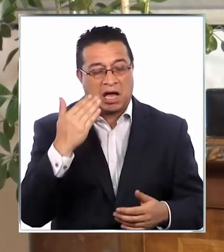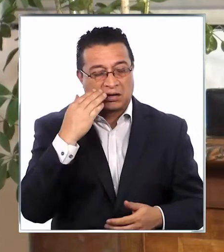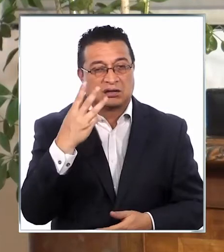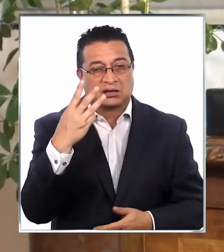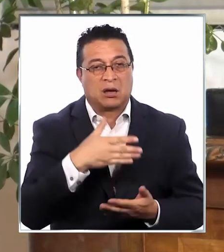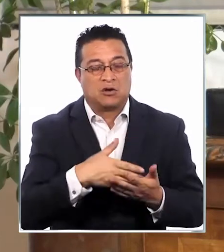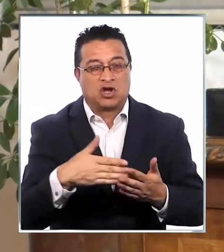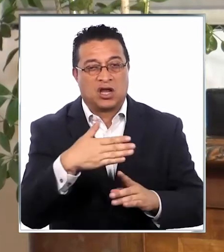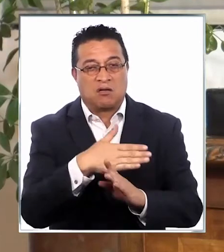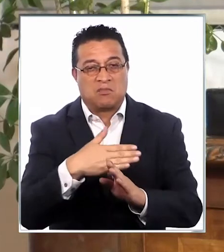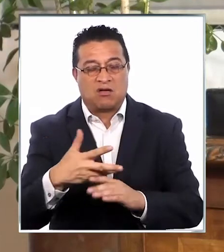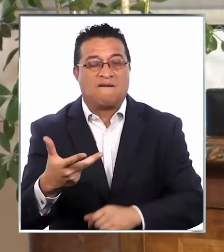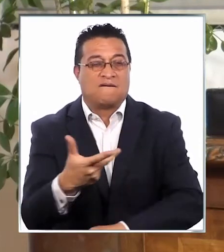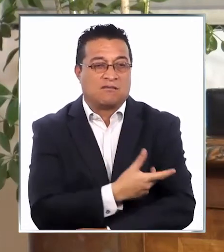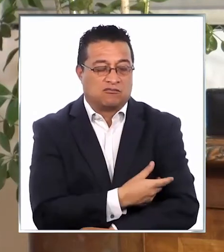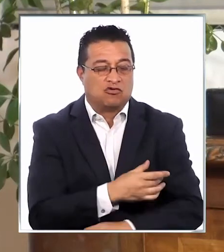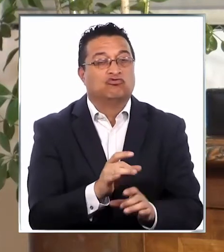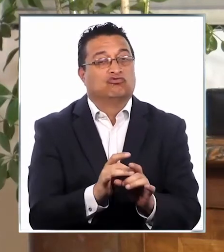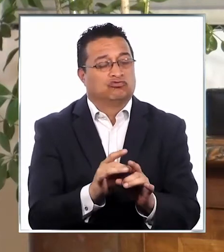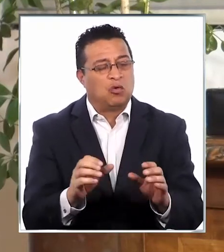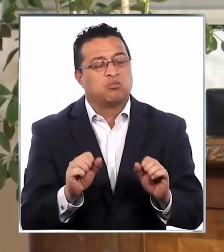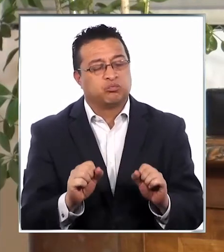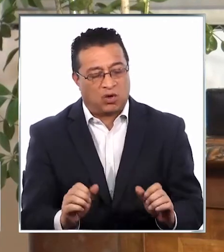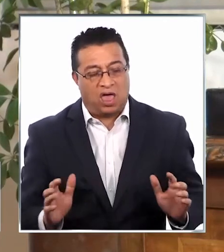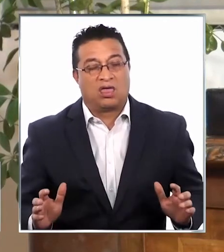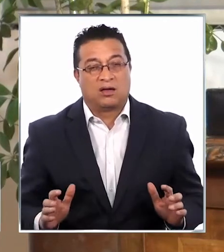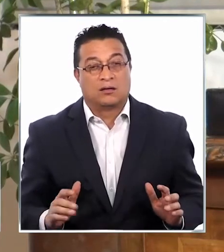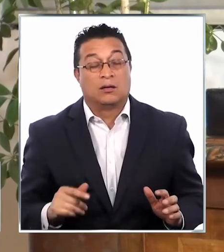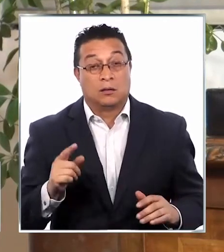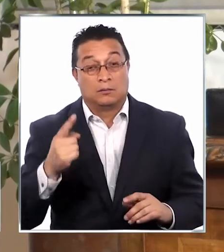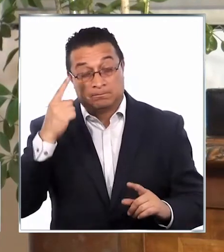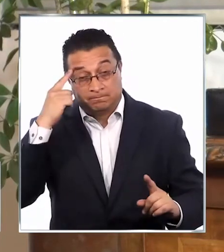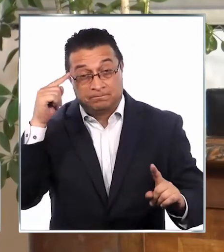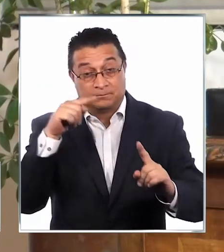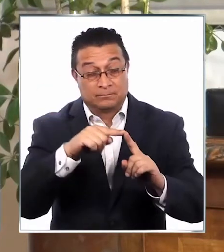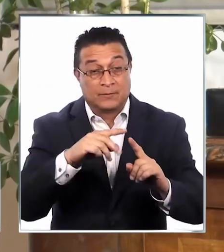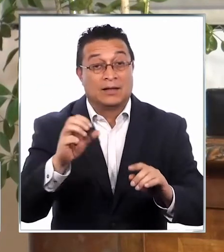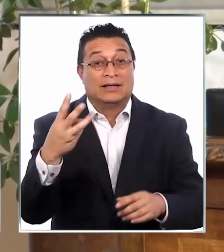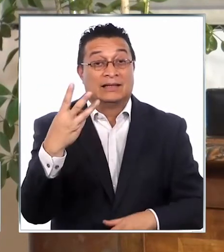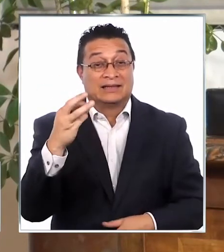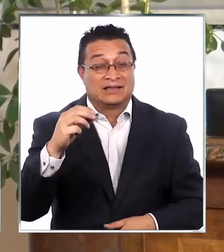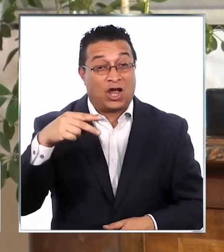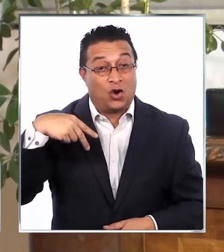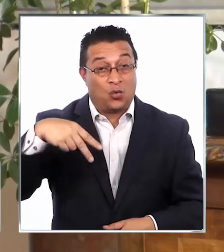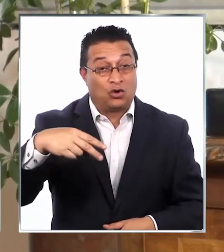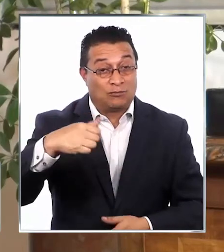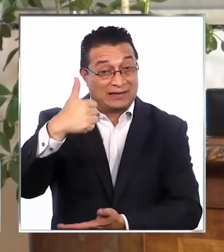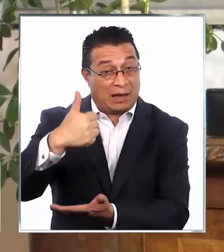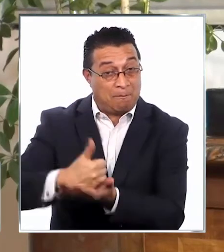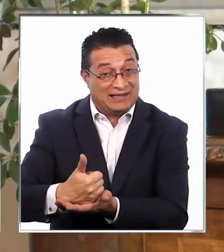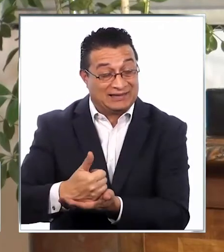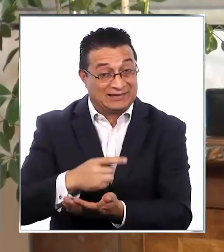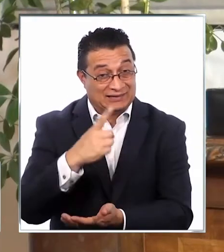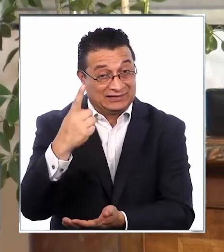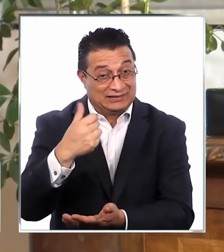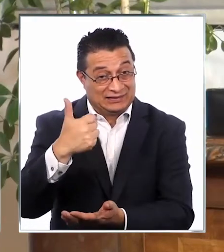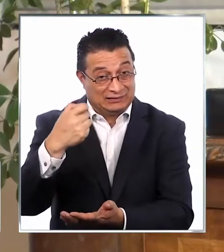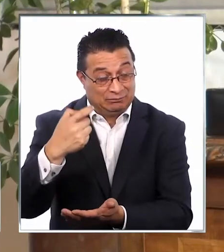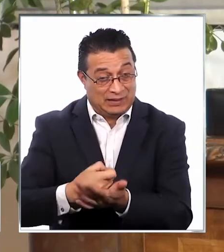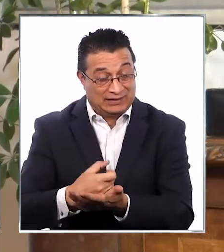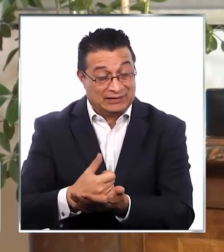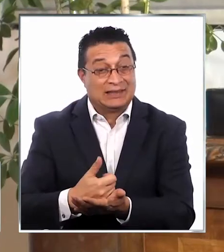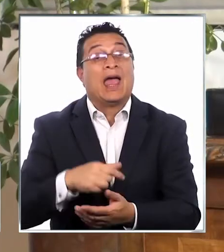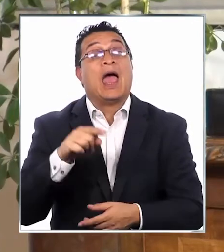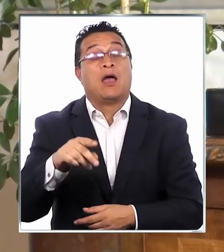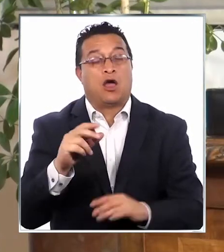cerca de 3,5 millones de personas vacunadas. Y la meta para el 30 de junio es vacunar en